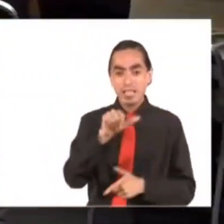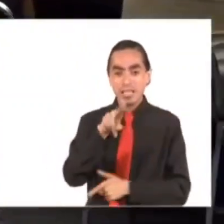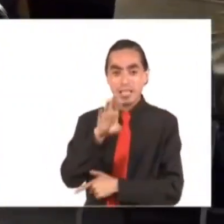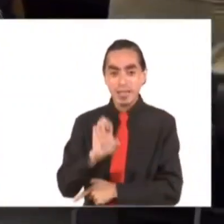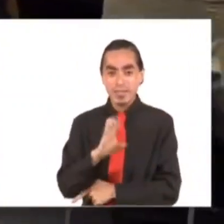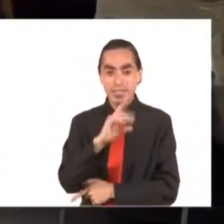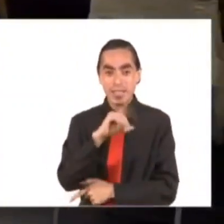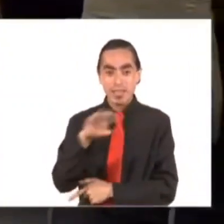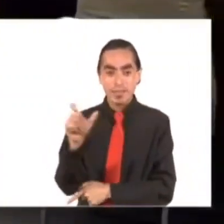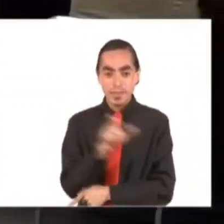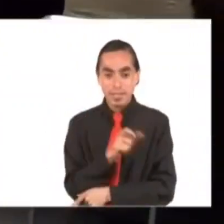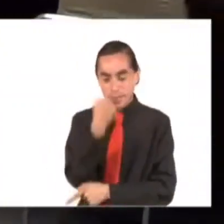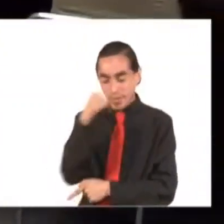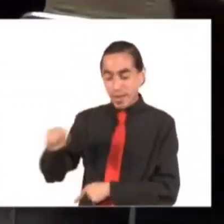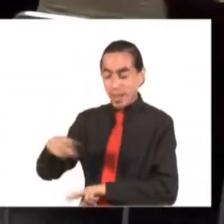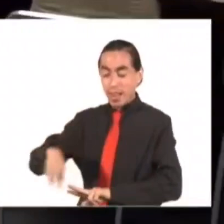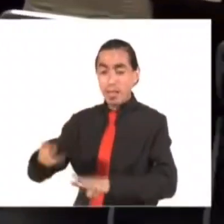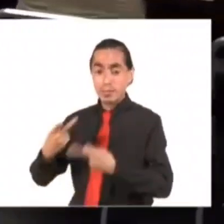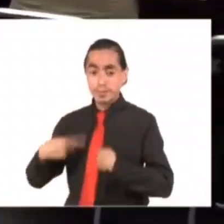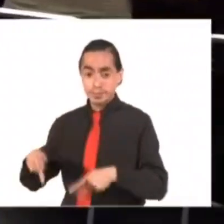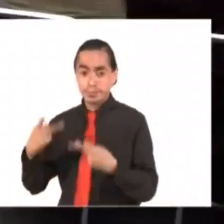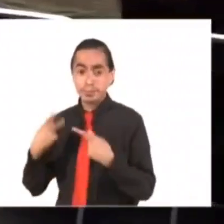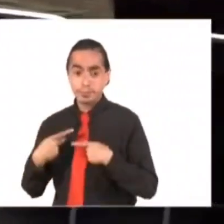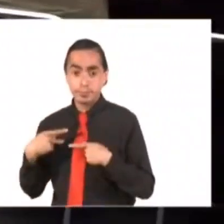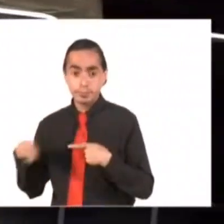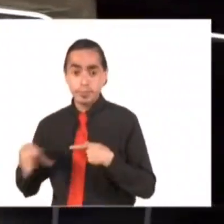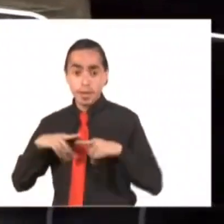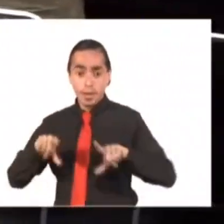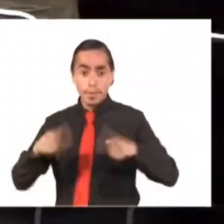CDMX para que los ciudadanos no solo tengan que